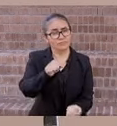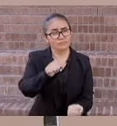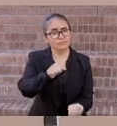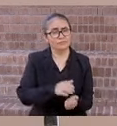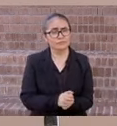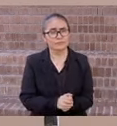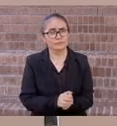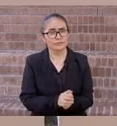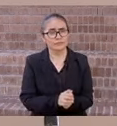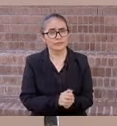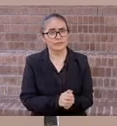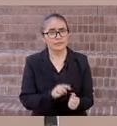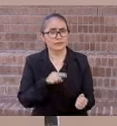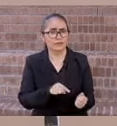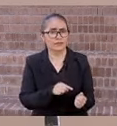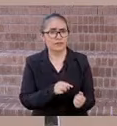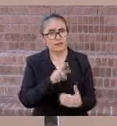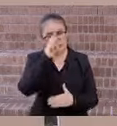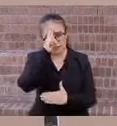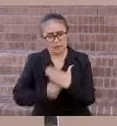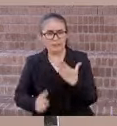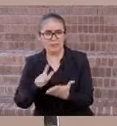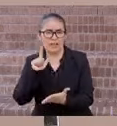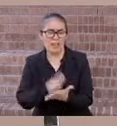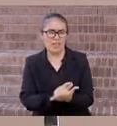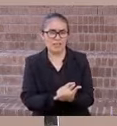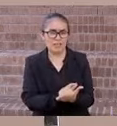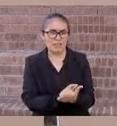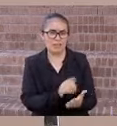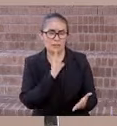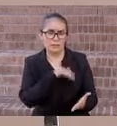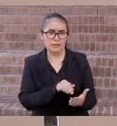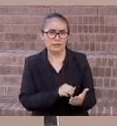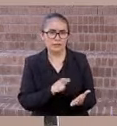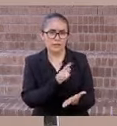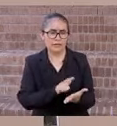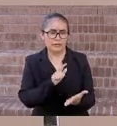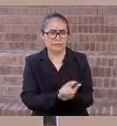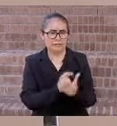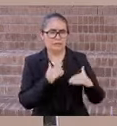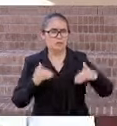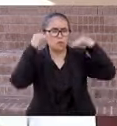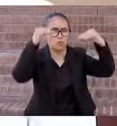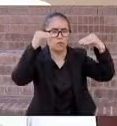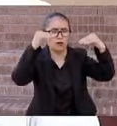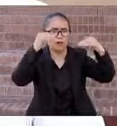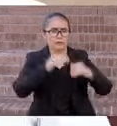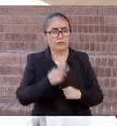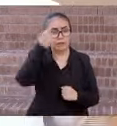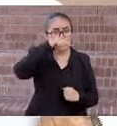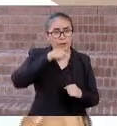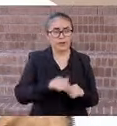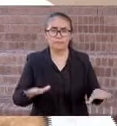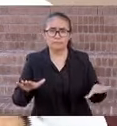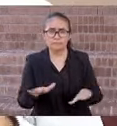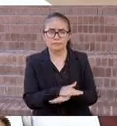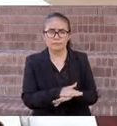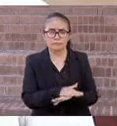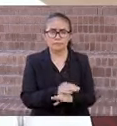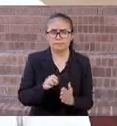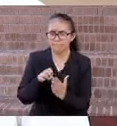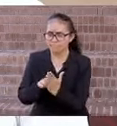estaría violando la ley de leyes la ley suprema y para modificar